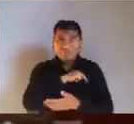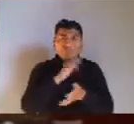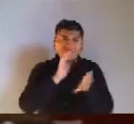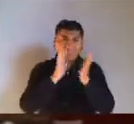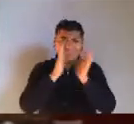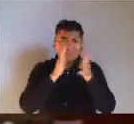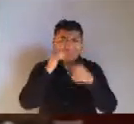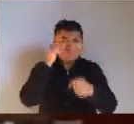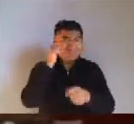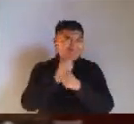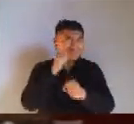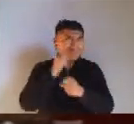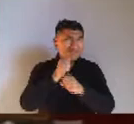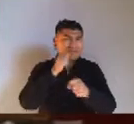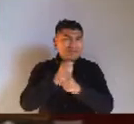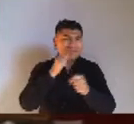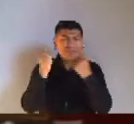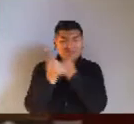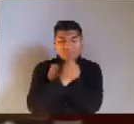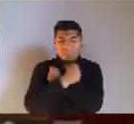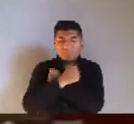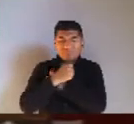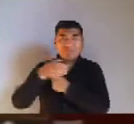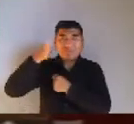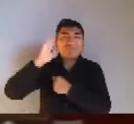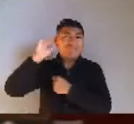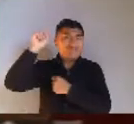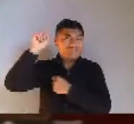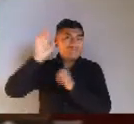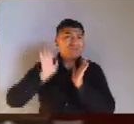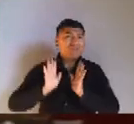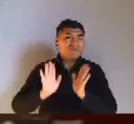y trabajemos del amor divino.